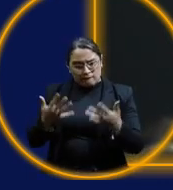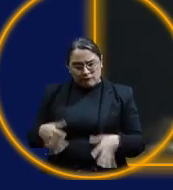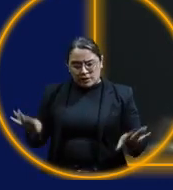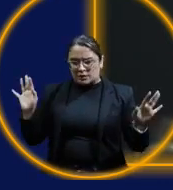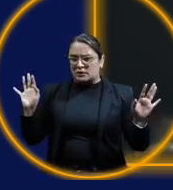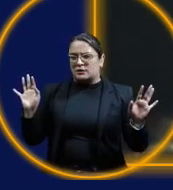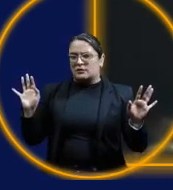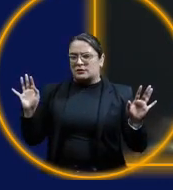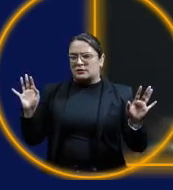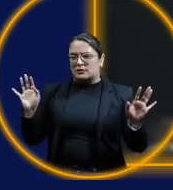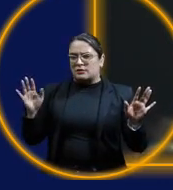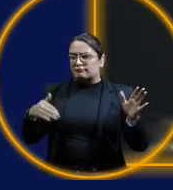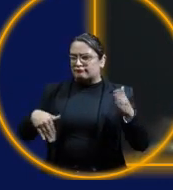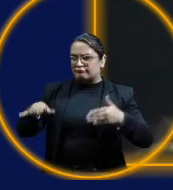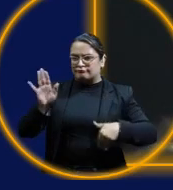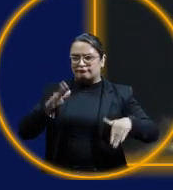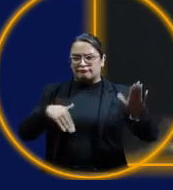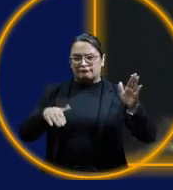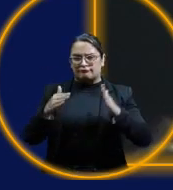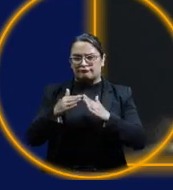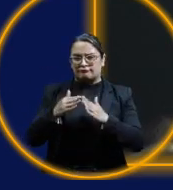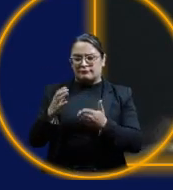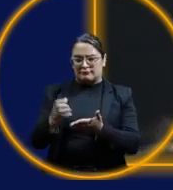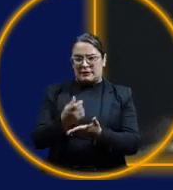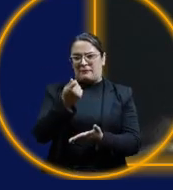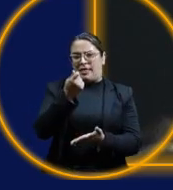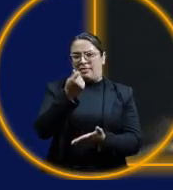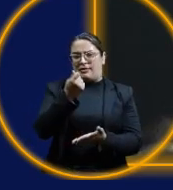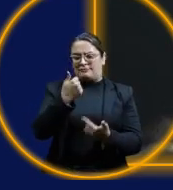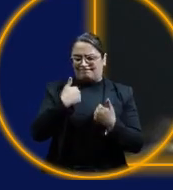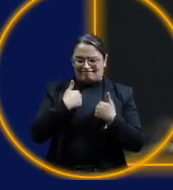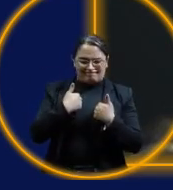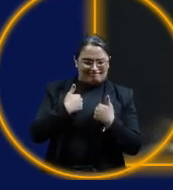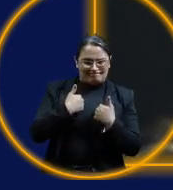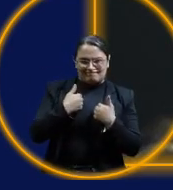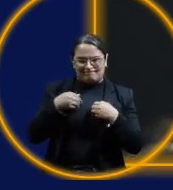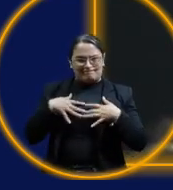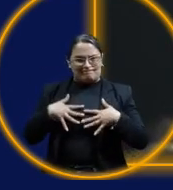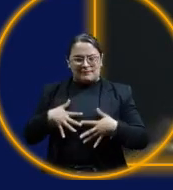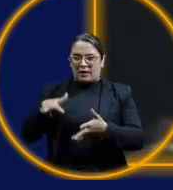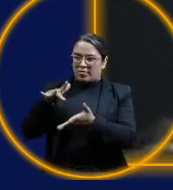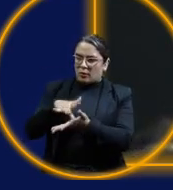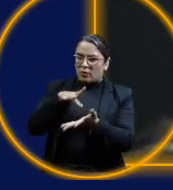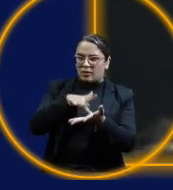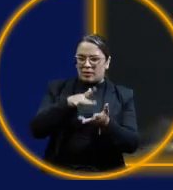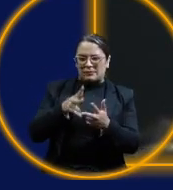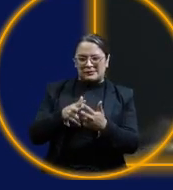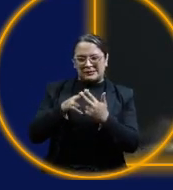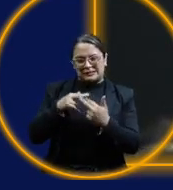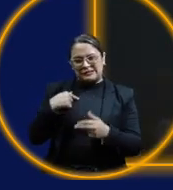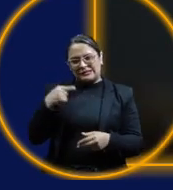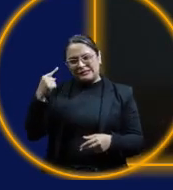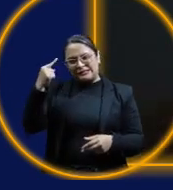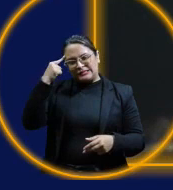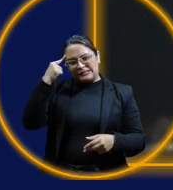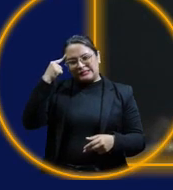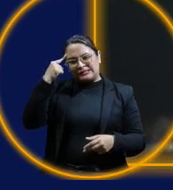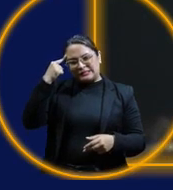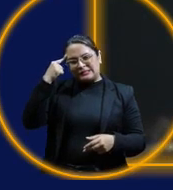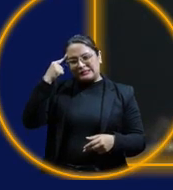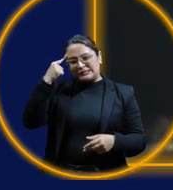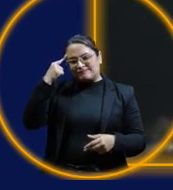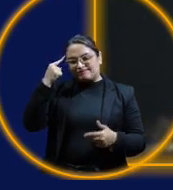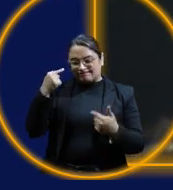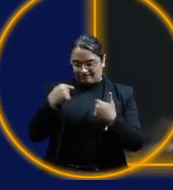bien todo el mundo se iba a casa con plata y yo me quedaba casi que con deudas que yo pienso que yo creo que es el caso